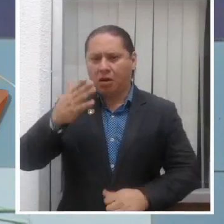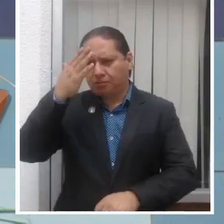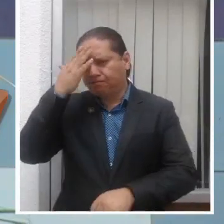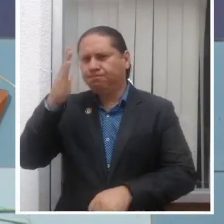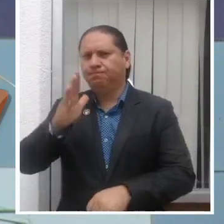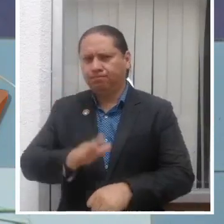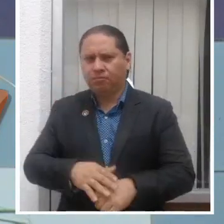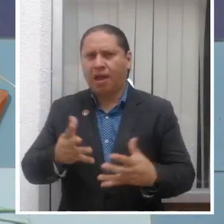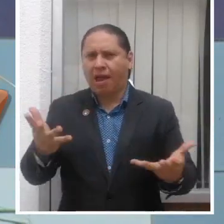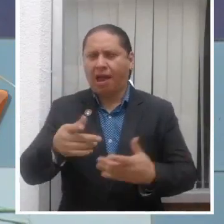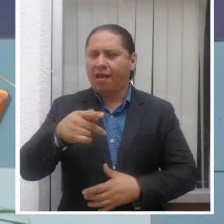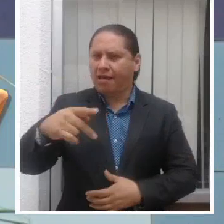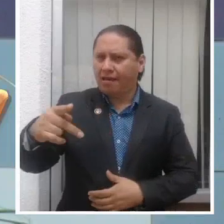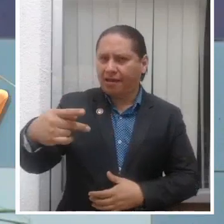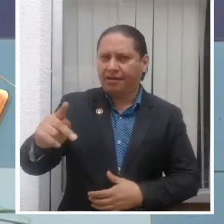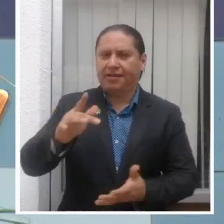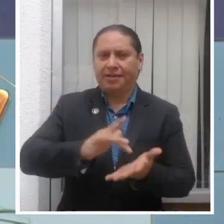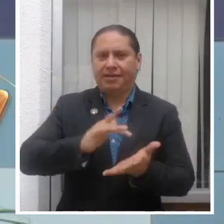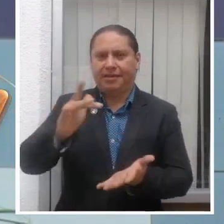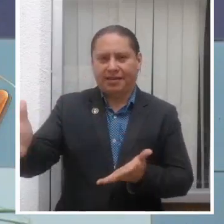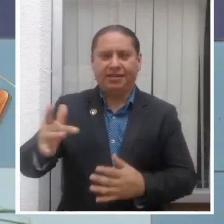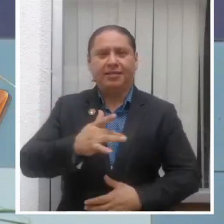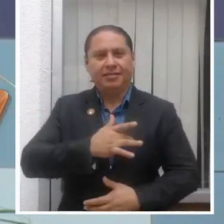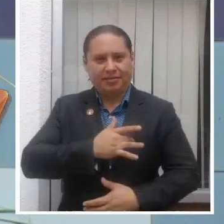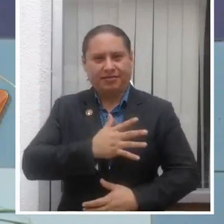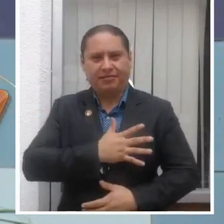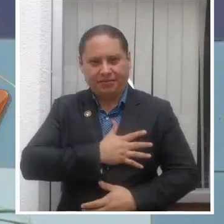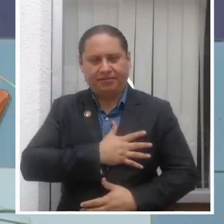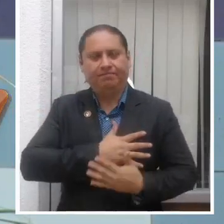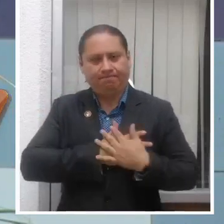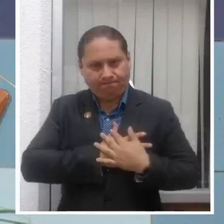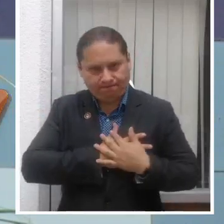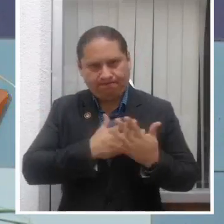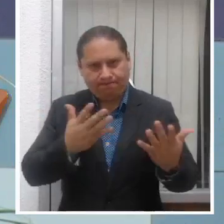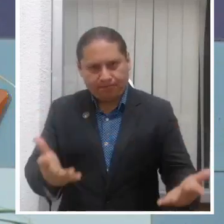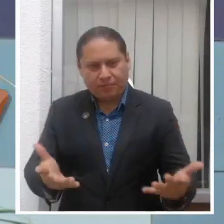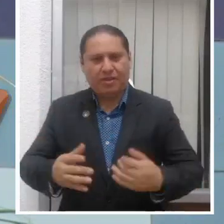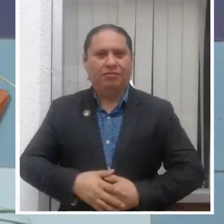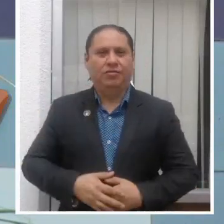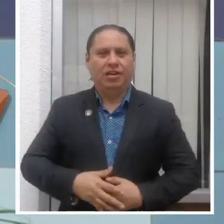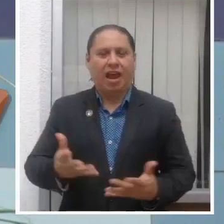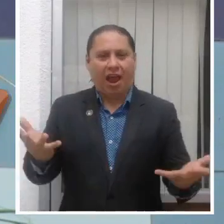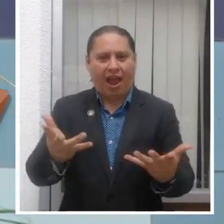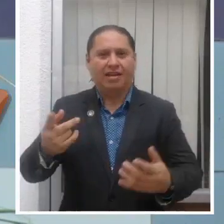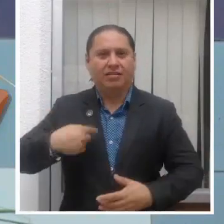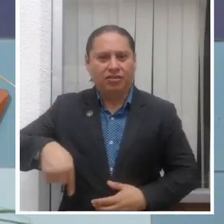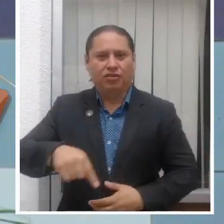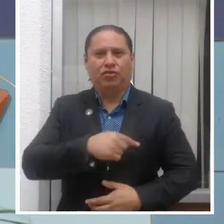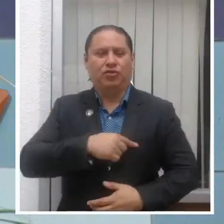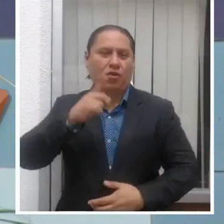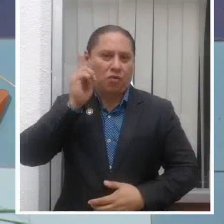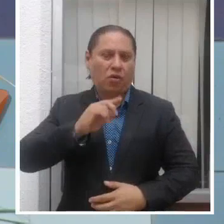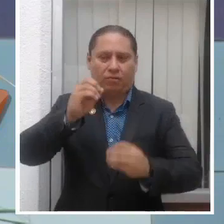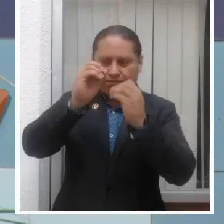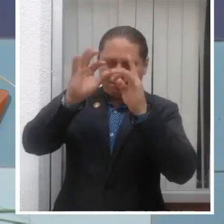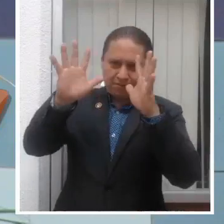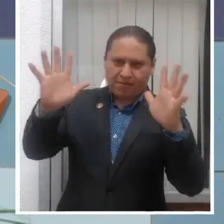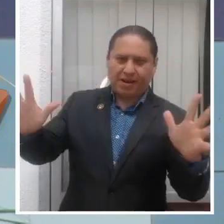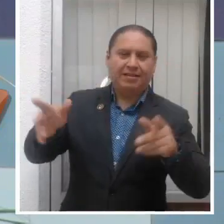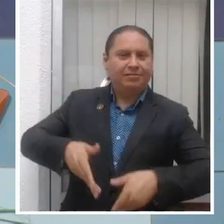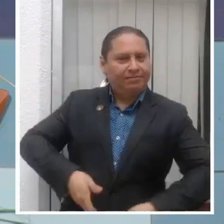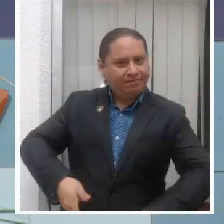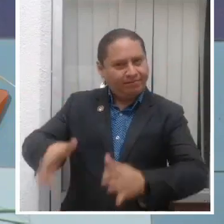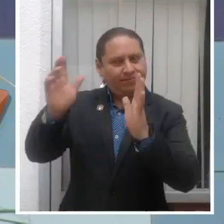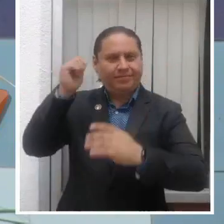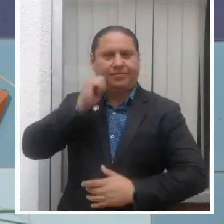veo todo lo que realiza. Y le agradezco de todo corazón por todo lo que hace por nosotras las mujeres. Bendecida sea usted en el camino